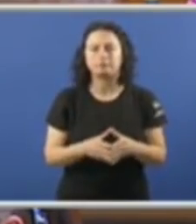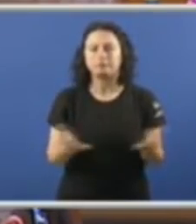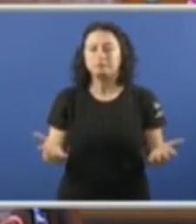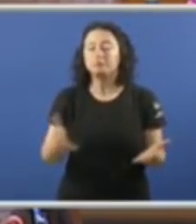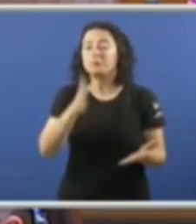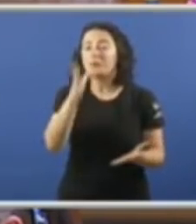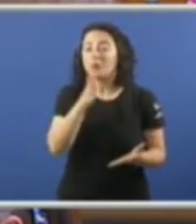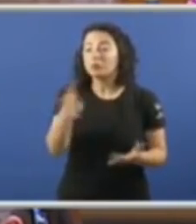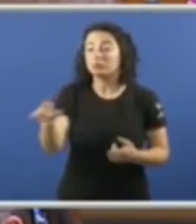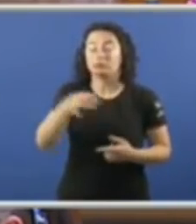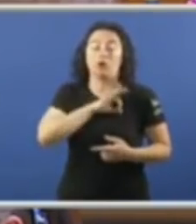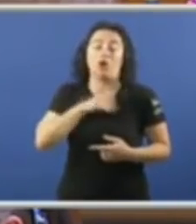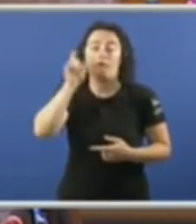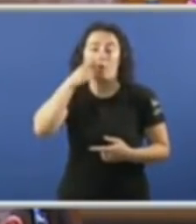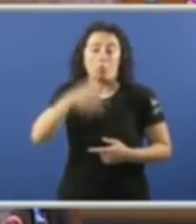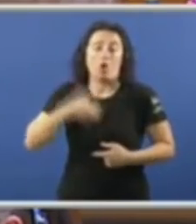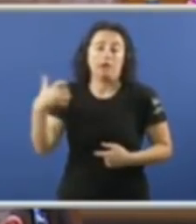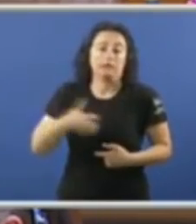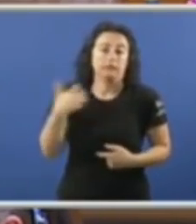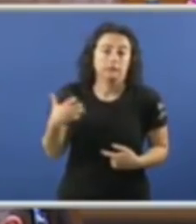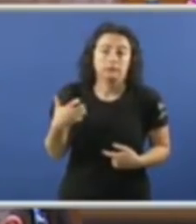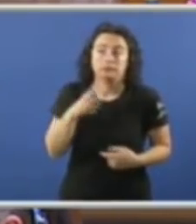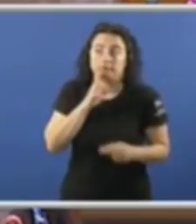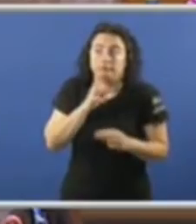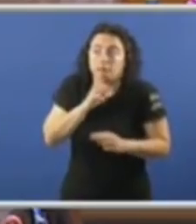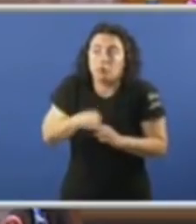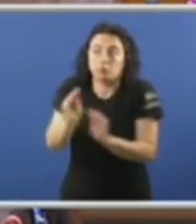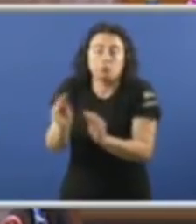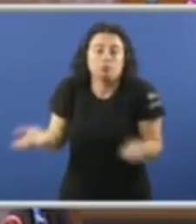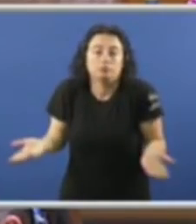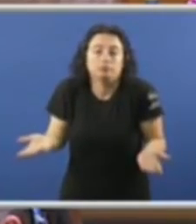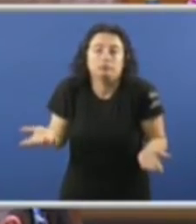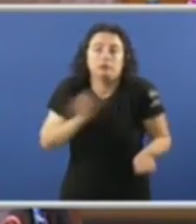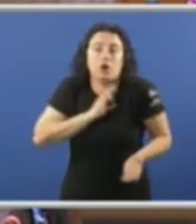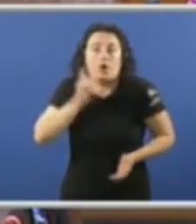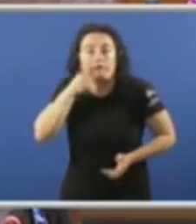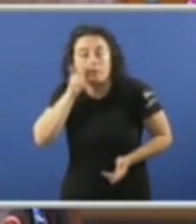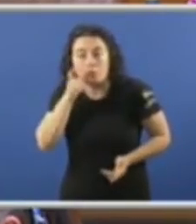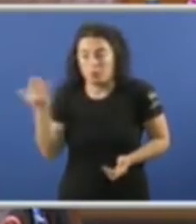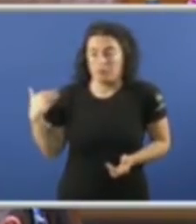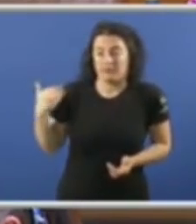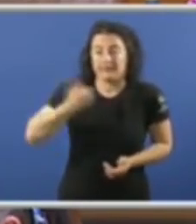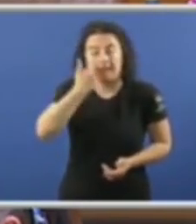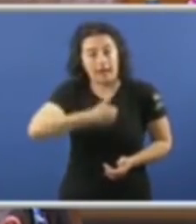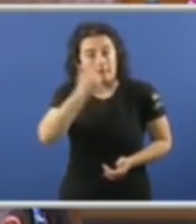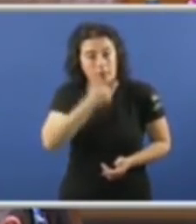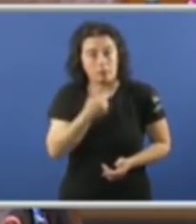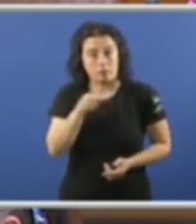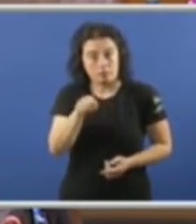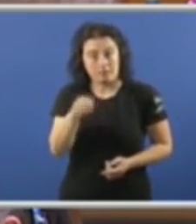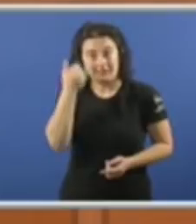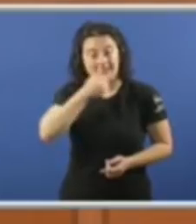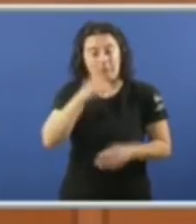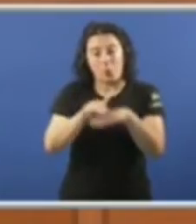Silencio, molestoulle por favor ao señor Feijó que o citara. En fin, señor Feijó, vostede este sábado, nese sábado